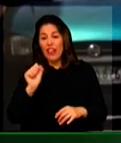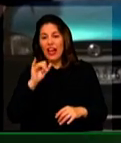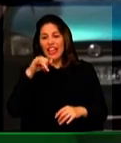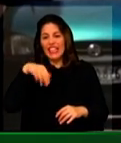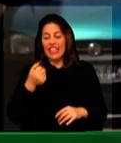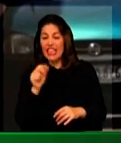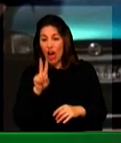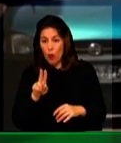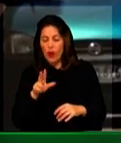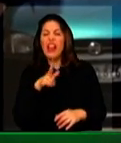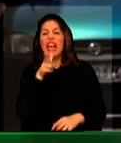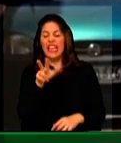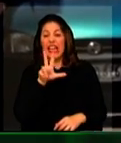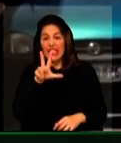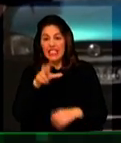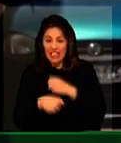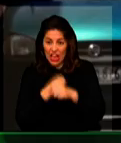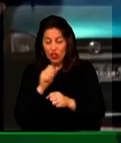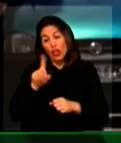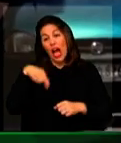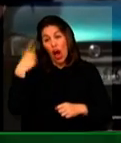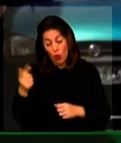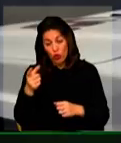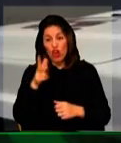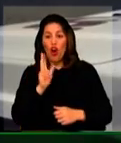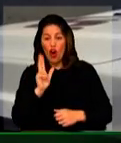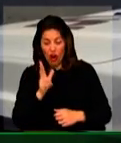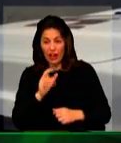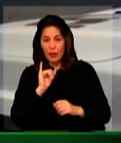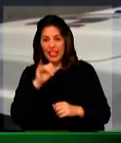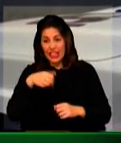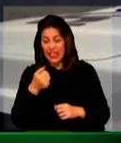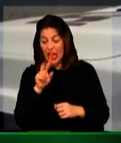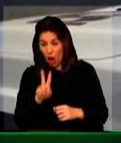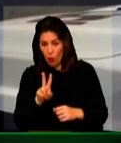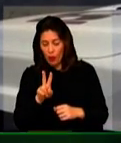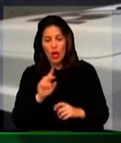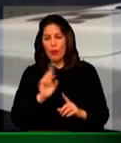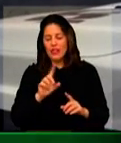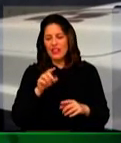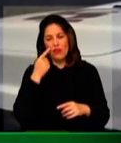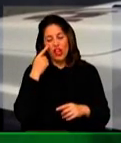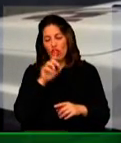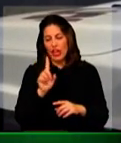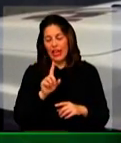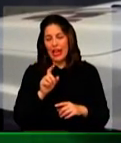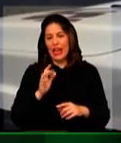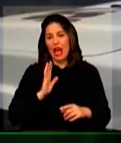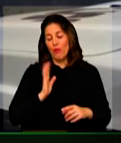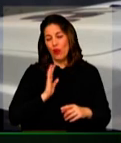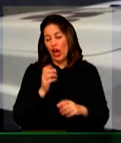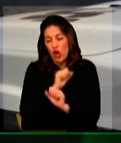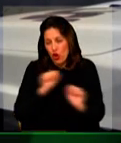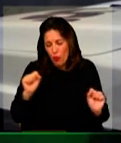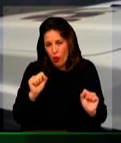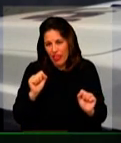su hija de 3 años a otra dependencia, ya que se constató que la madre de la niña no está apta para hacerse cargo de la menor. El caso